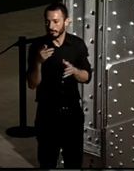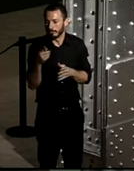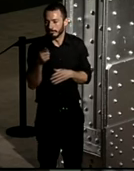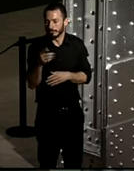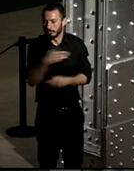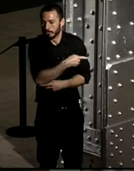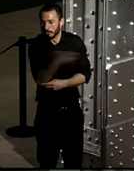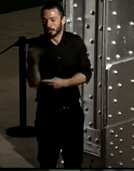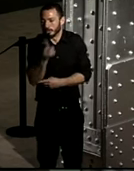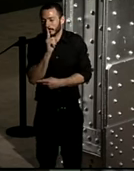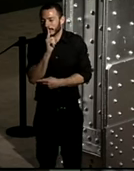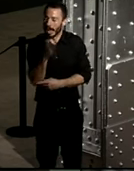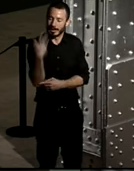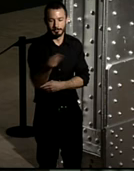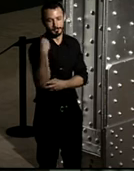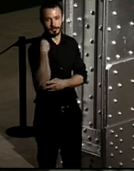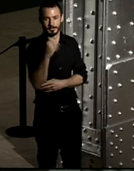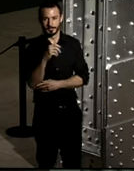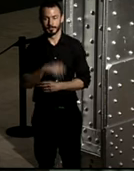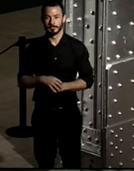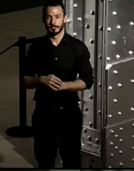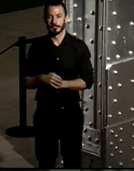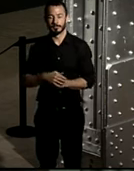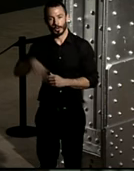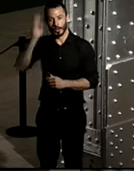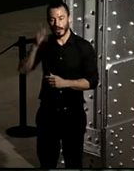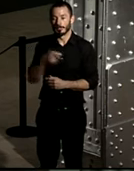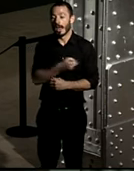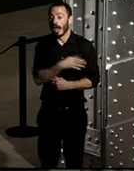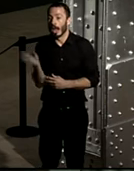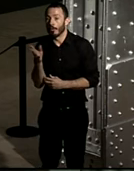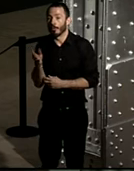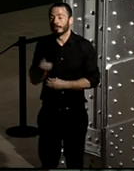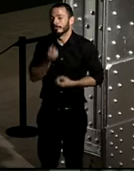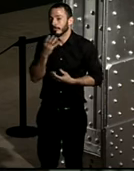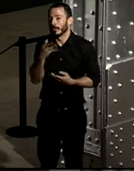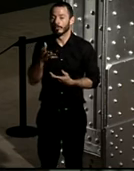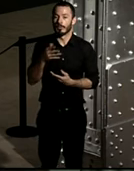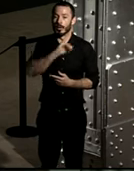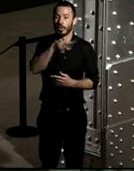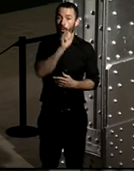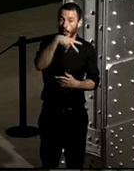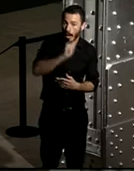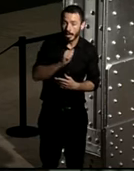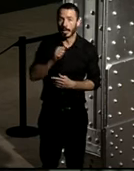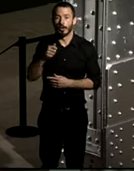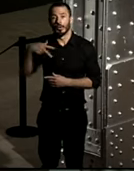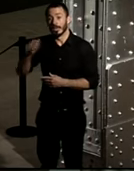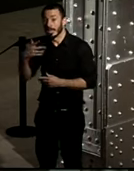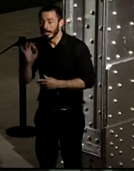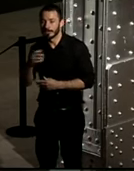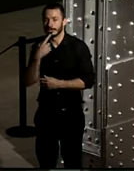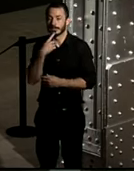Adelante. Hola, bueno, algunos comentasteis que, bueno, por ejemplo, Juana o Nacho, que disteis el salto de ser guionistas